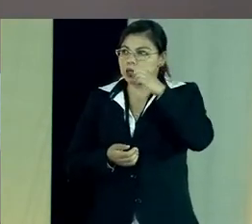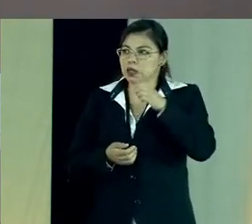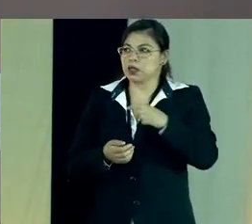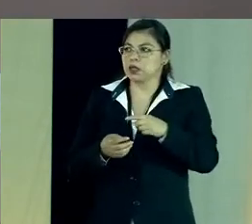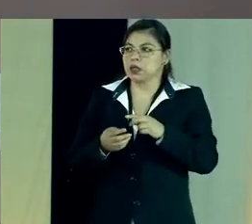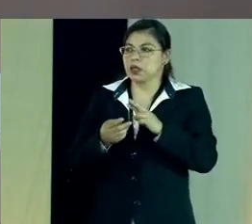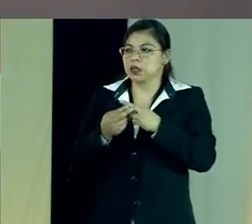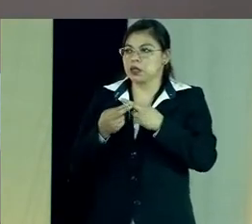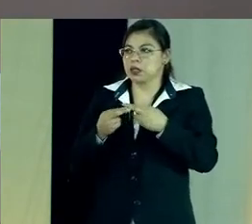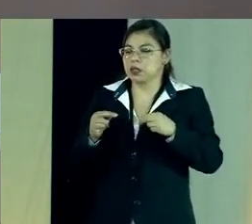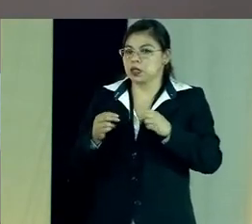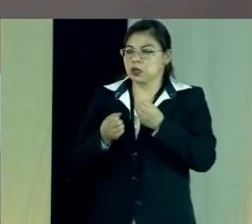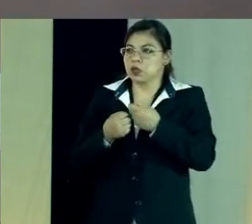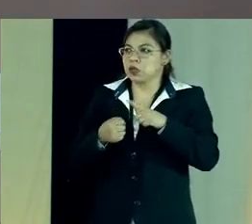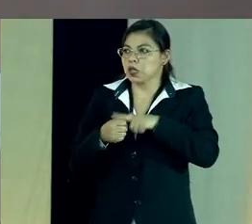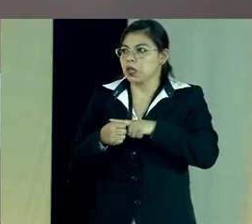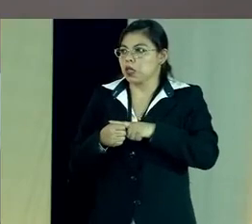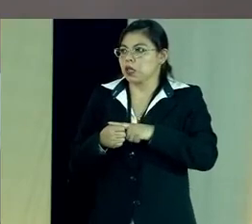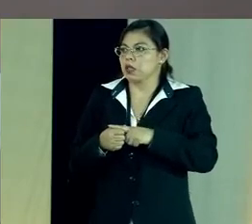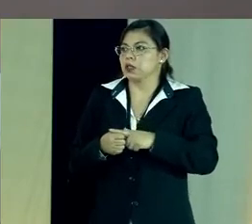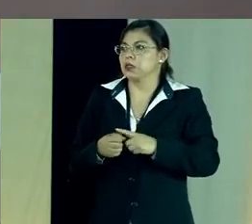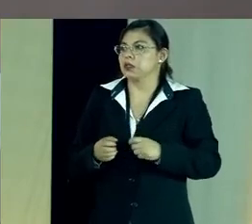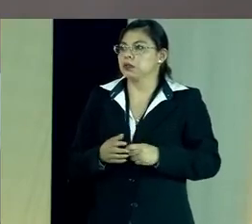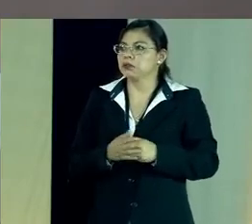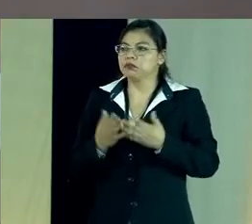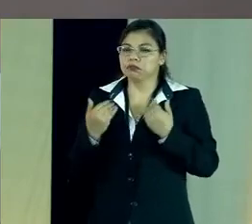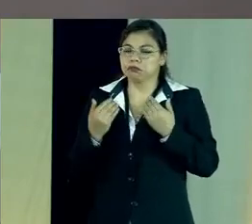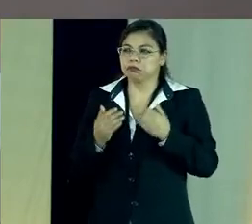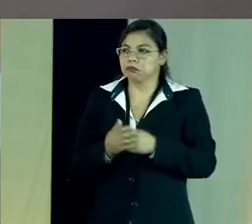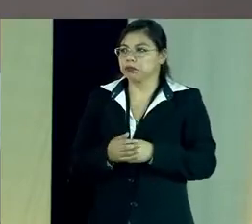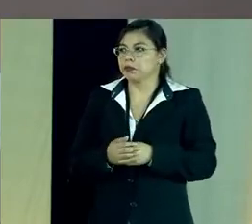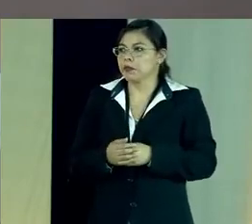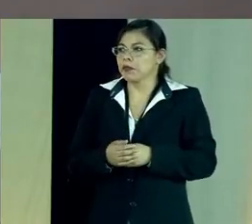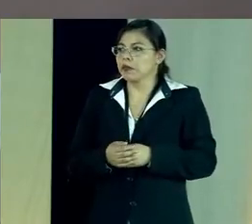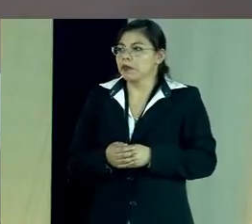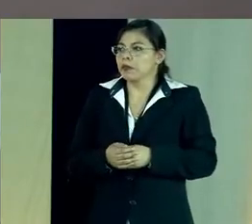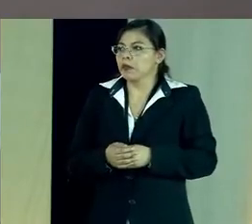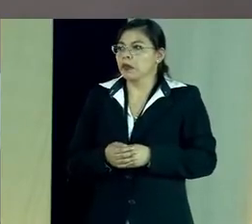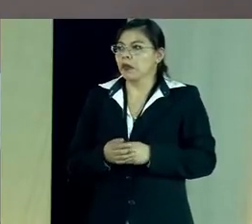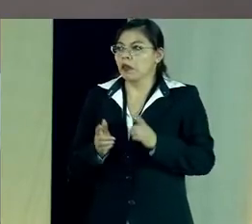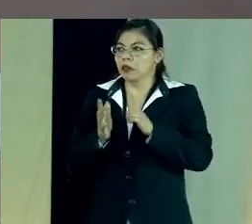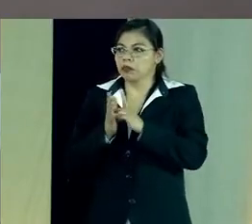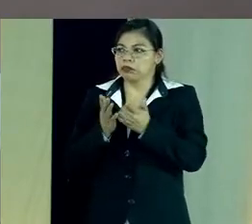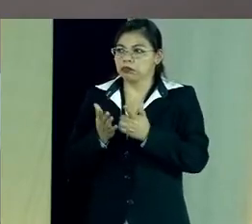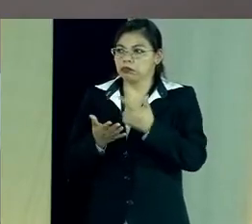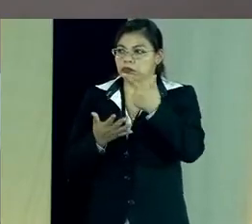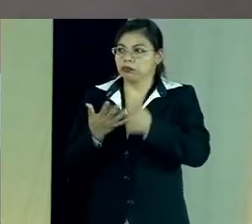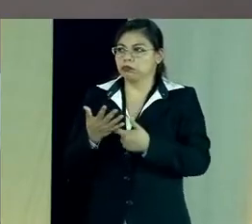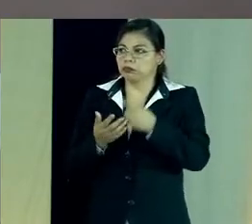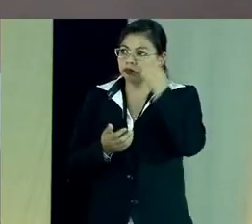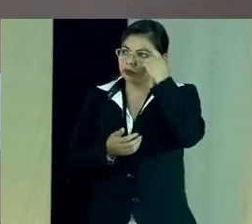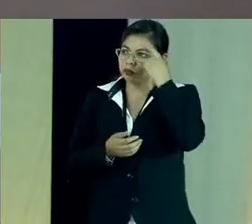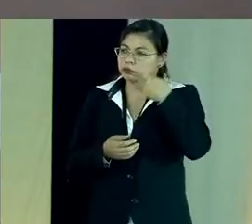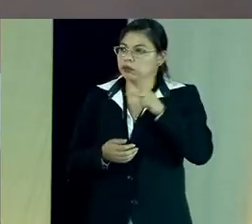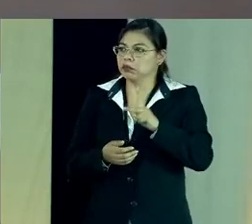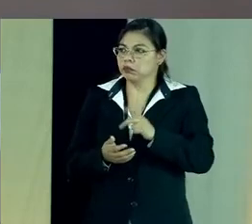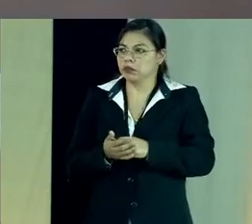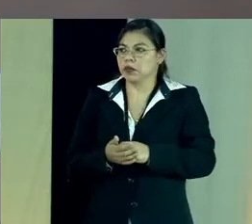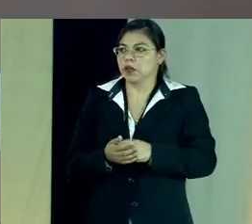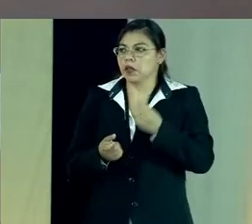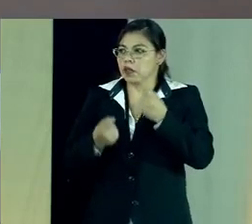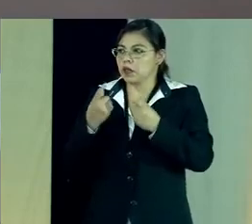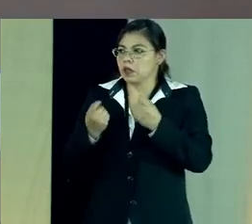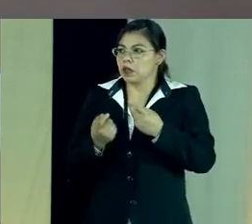sociales no hay una pistola en la cabeza de nadie pero hay un grupo de libros de